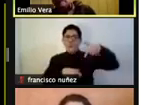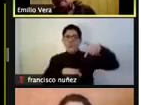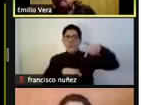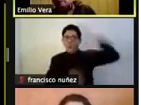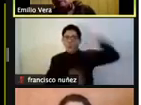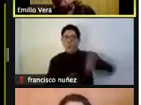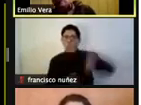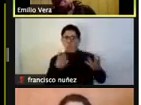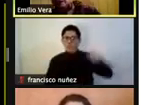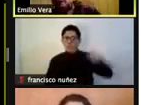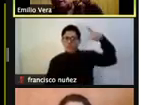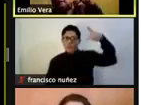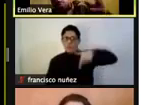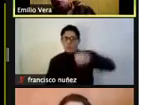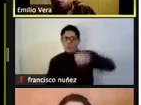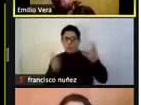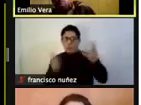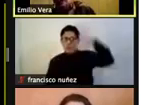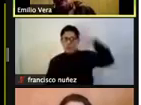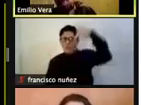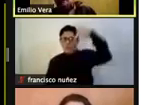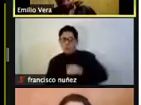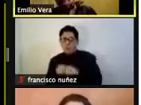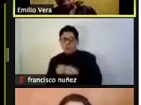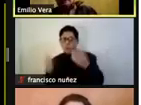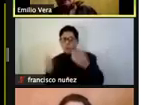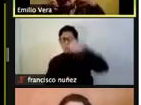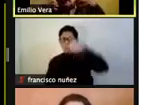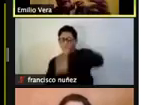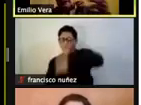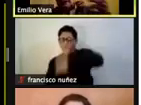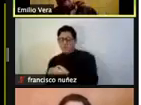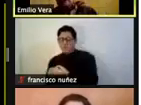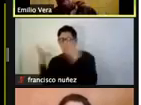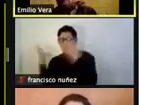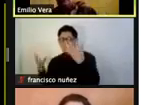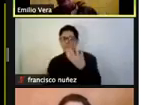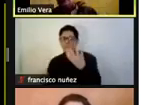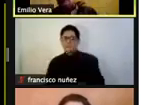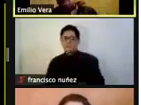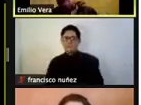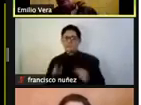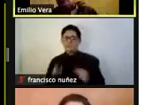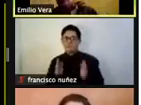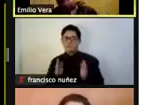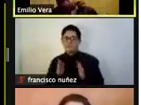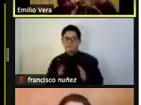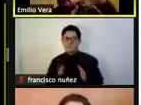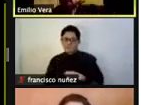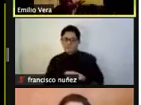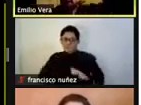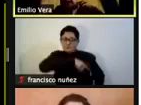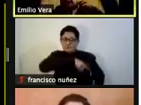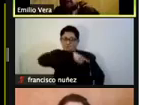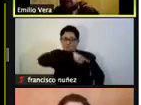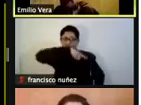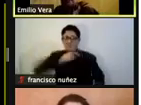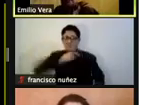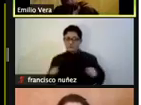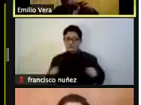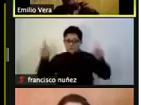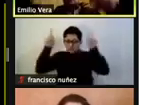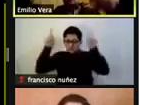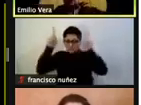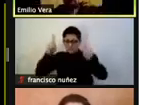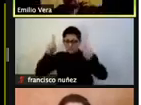produjo la liberación del aire comprimido y produce la señal que viaja, ¿no es cierto?, desde esa